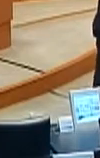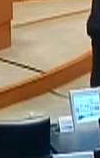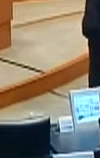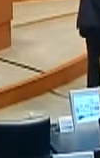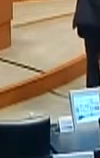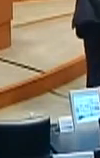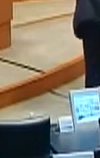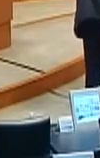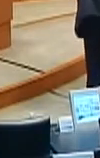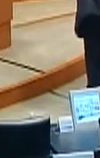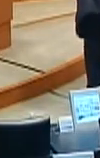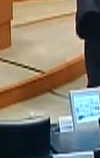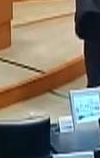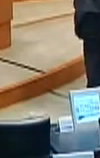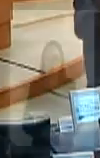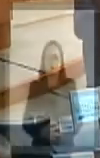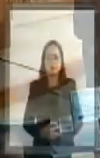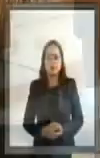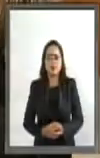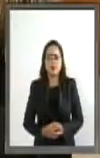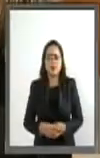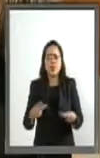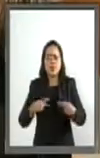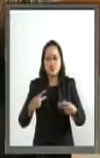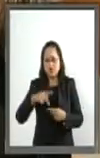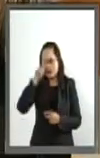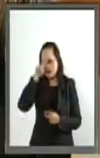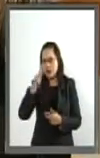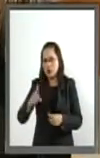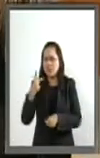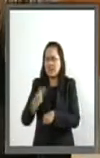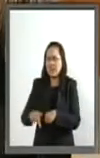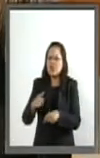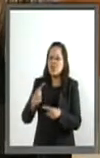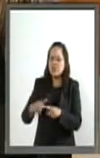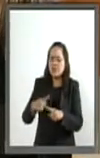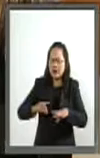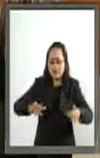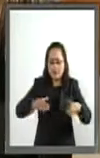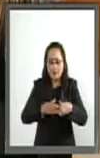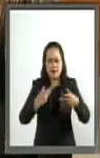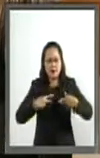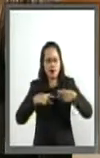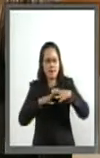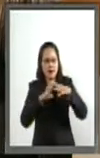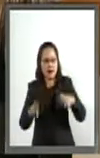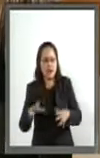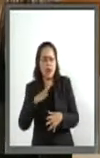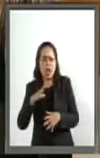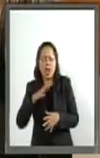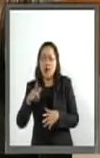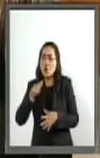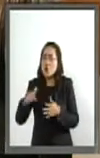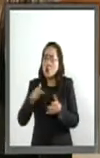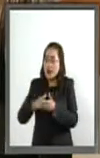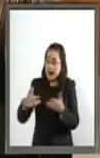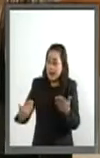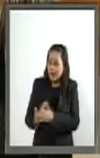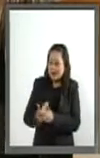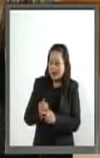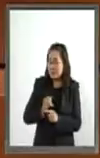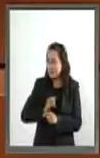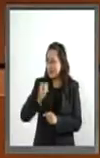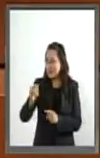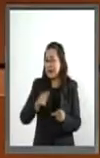es la migrante. Ellos se encuentran lejos de su lugar de origen, sus raíces familiares y su esfera de protección de derechos